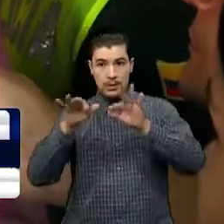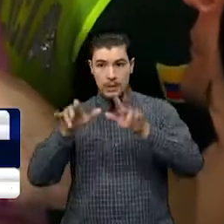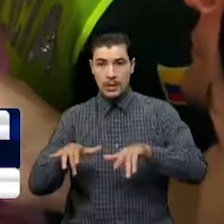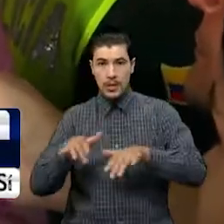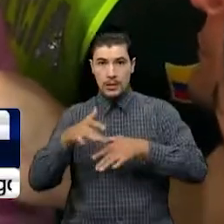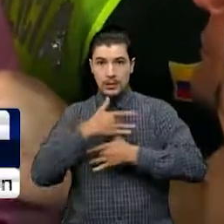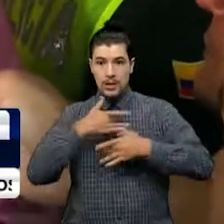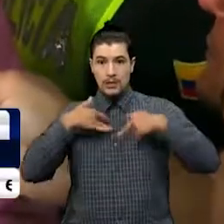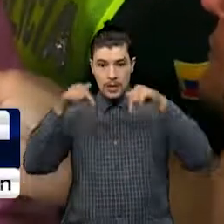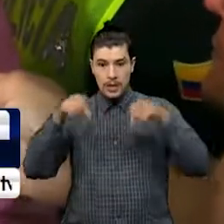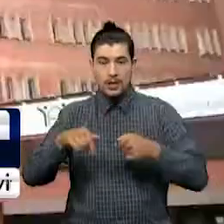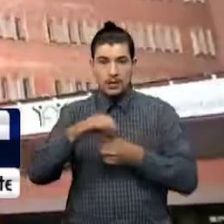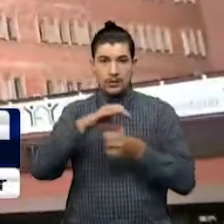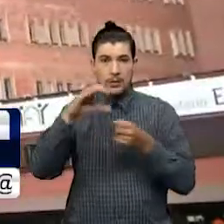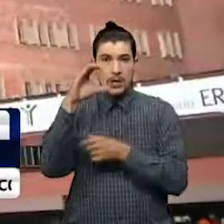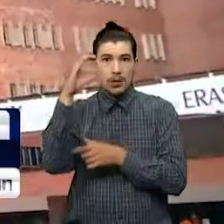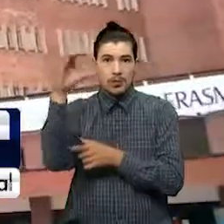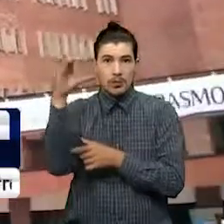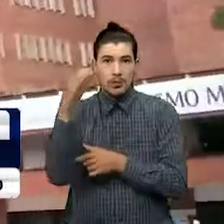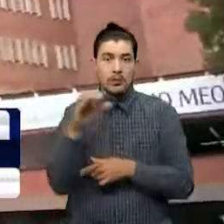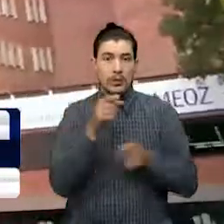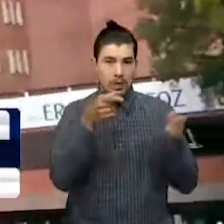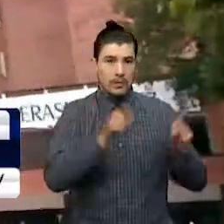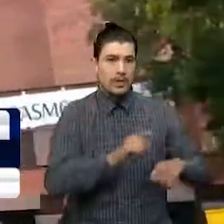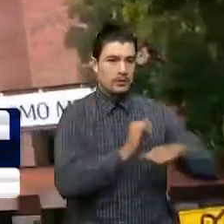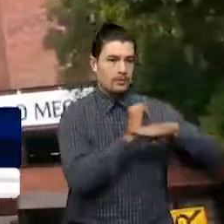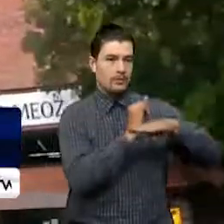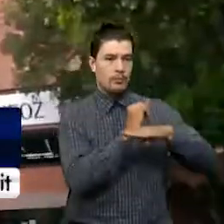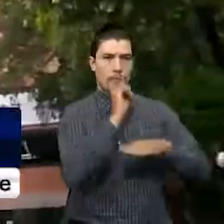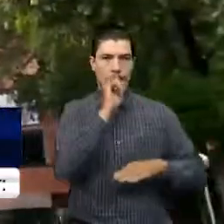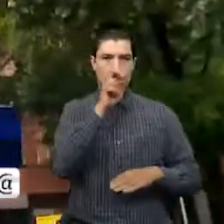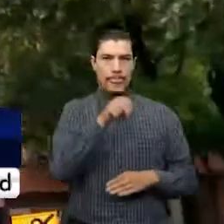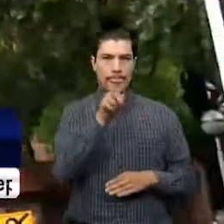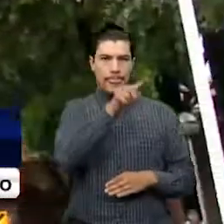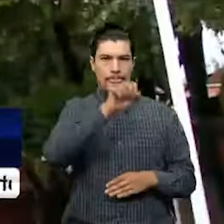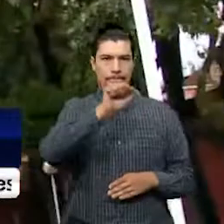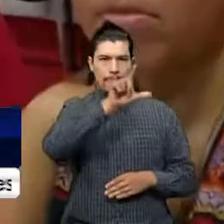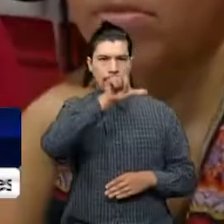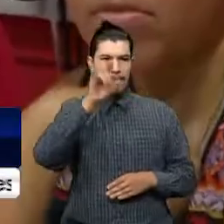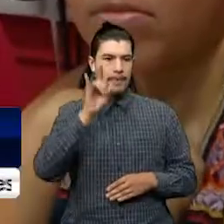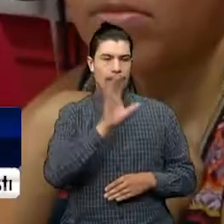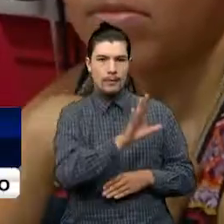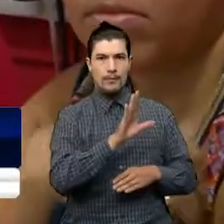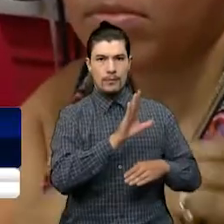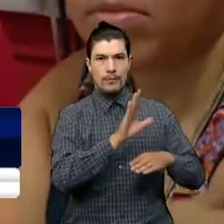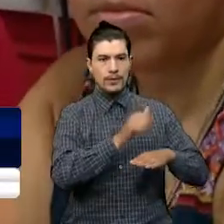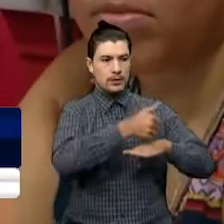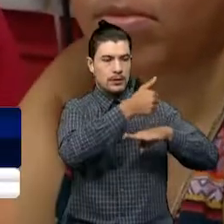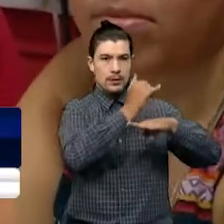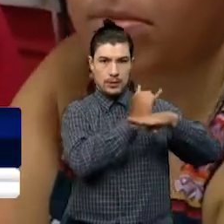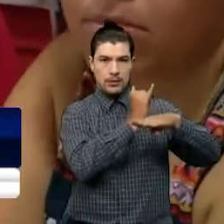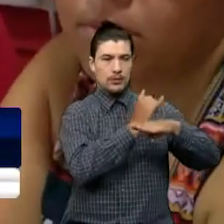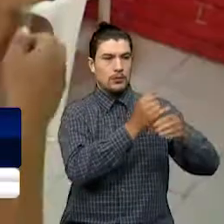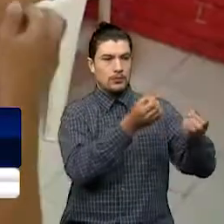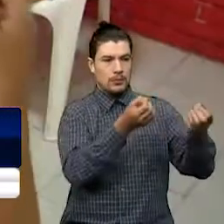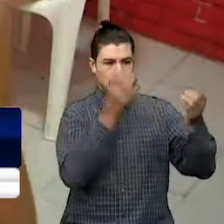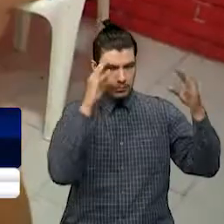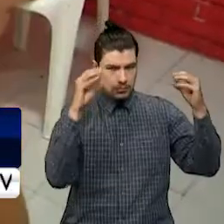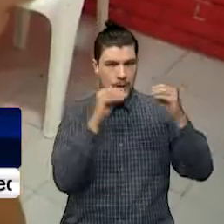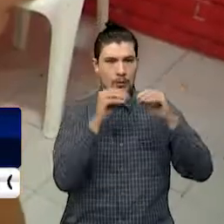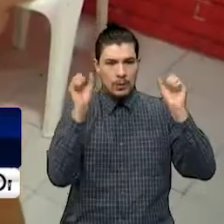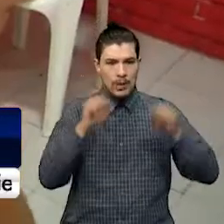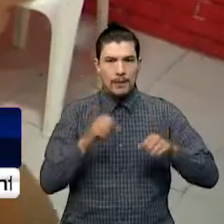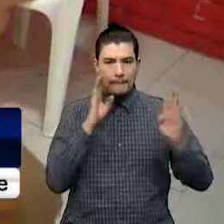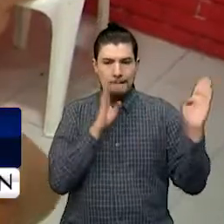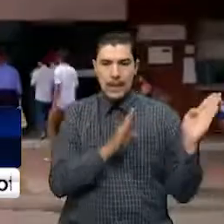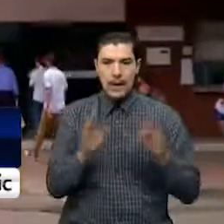José de Cúcuta, con InSalud, que son instituciones del municipio, pero el rector para estos programas es el Instituto Departamental de Salud.